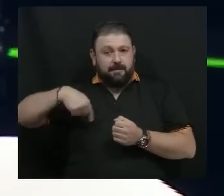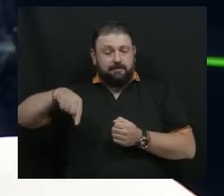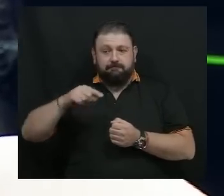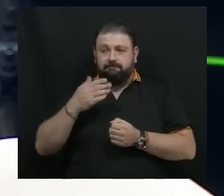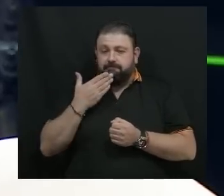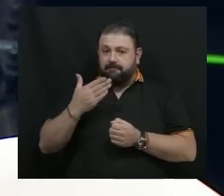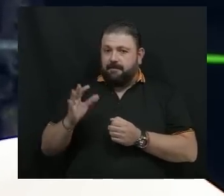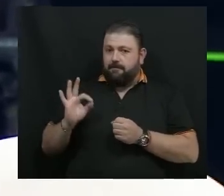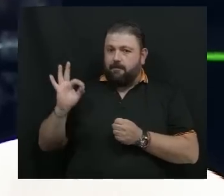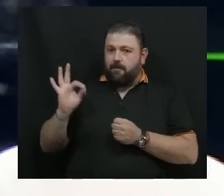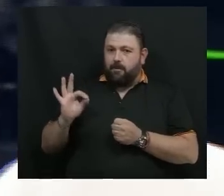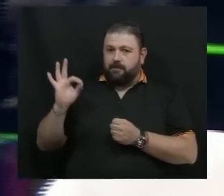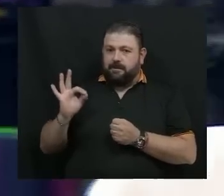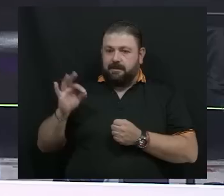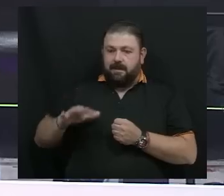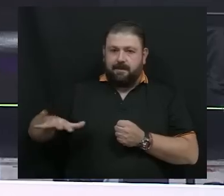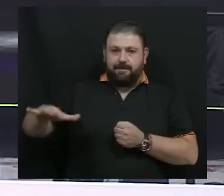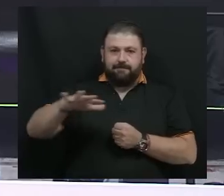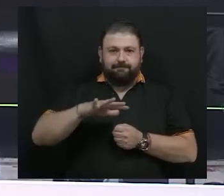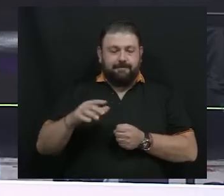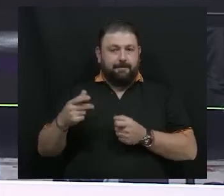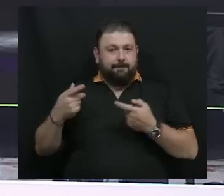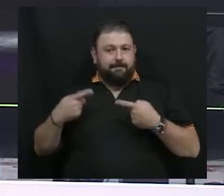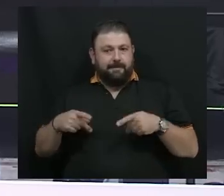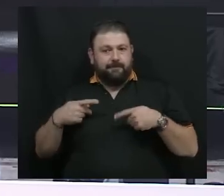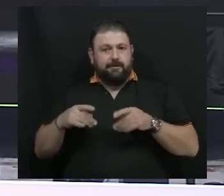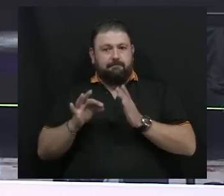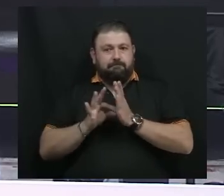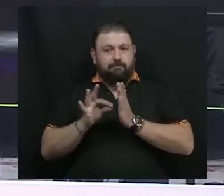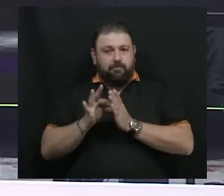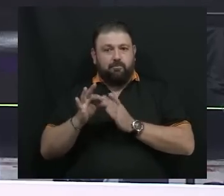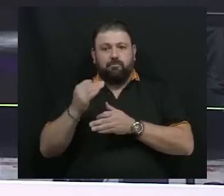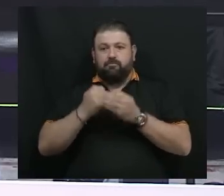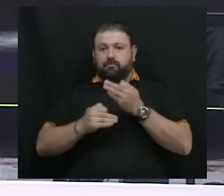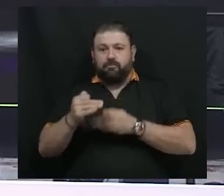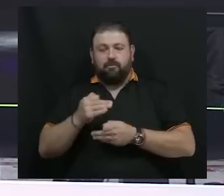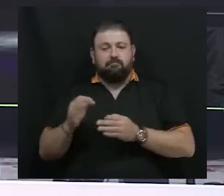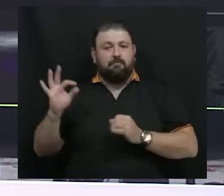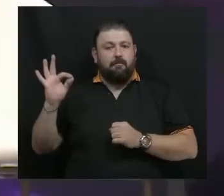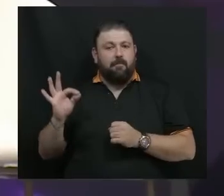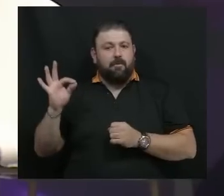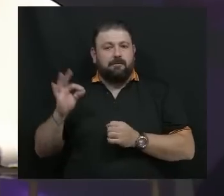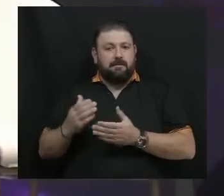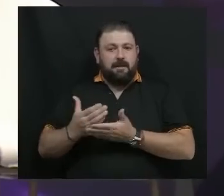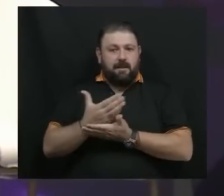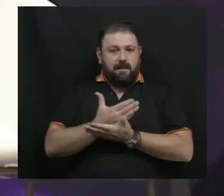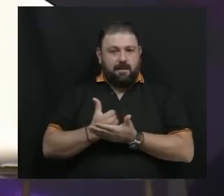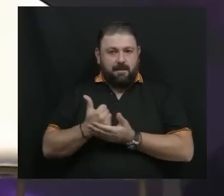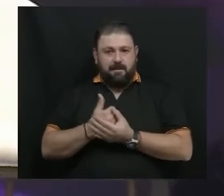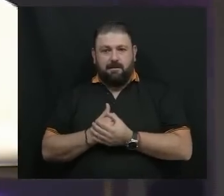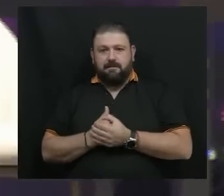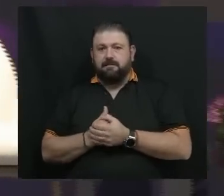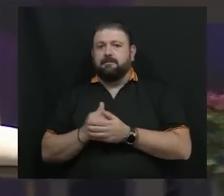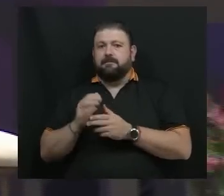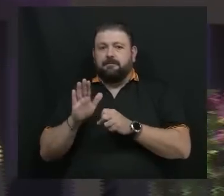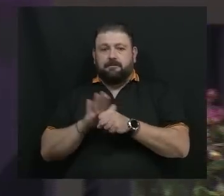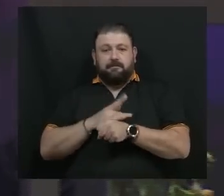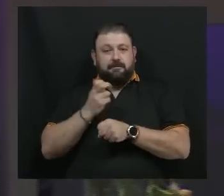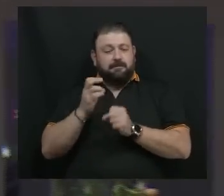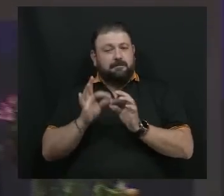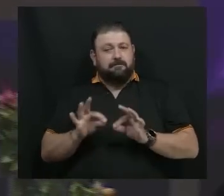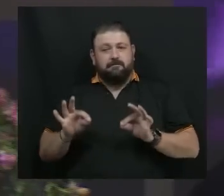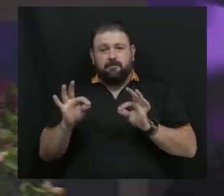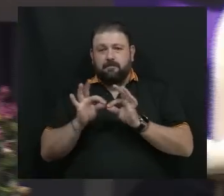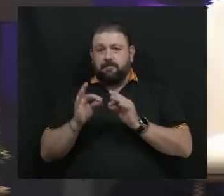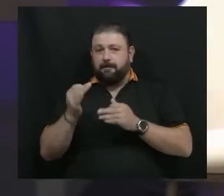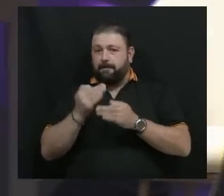equipo. Vas a lograr bonos e incentivos por hacer un poquito más que los demás. Es importante esto. Los